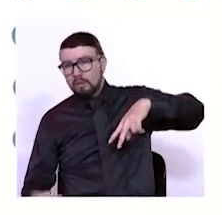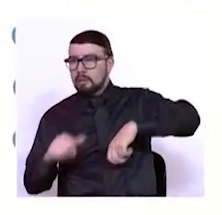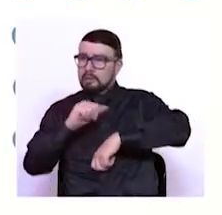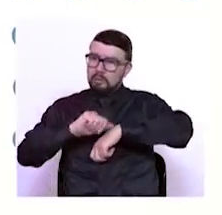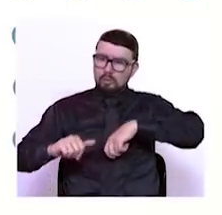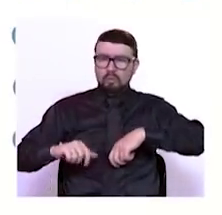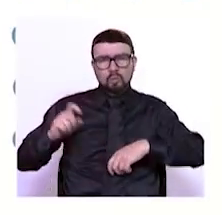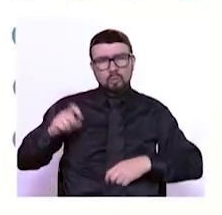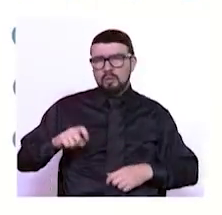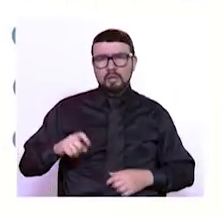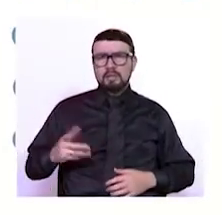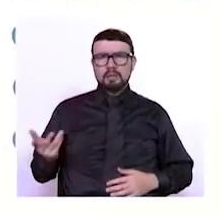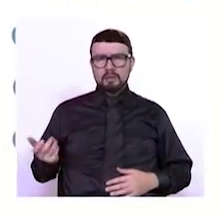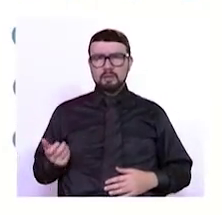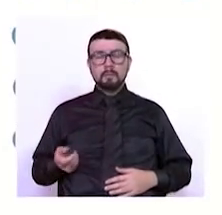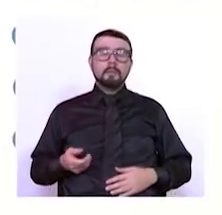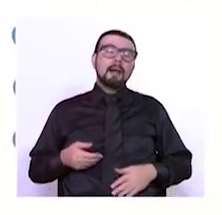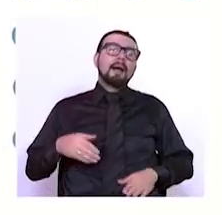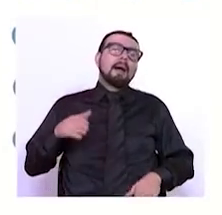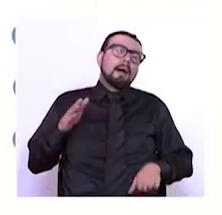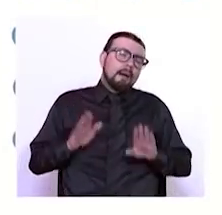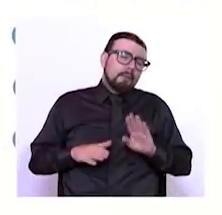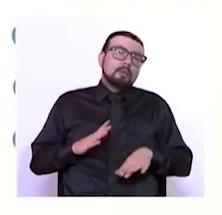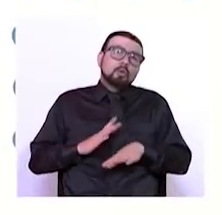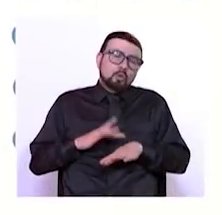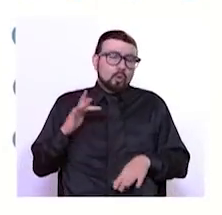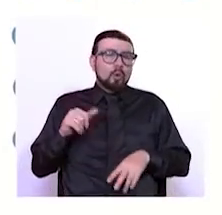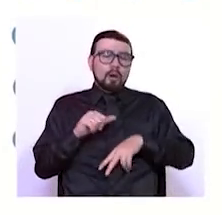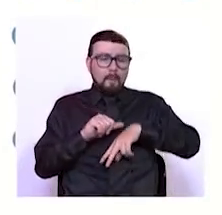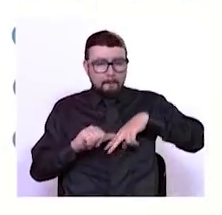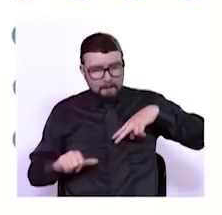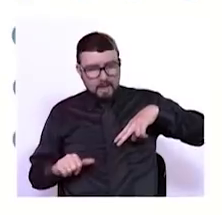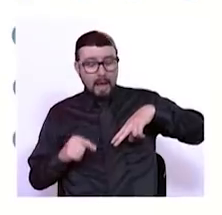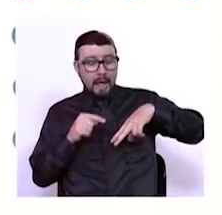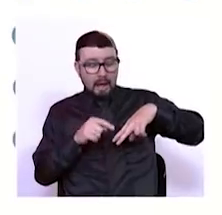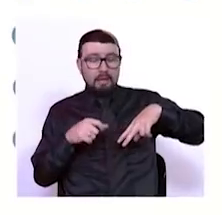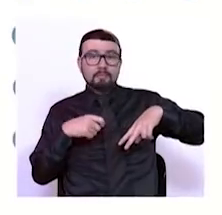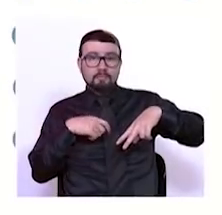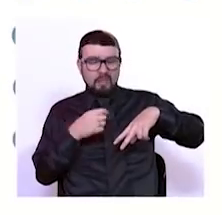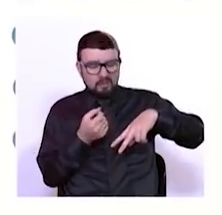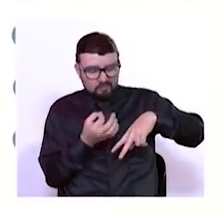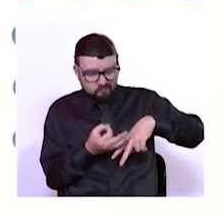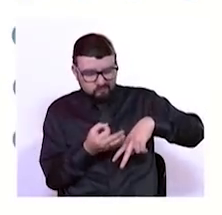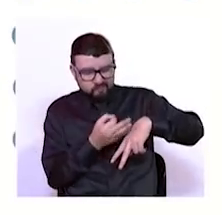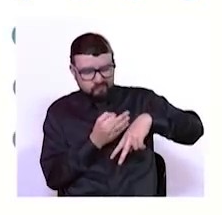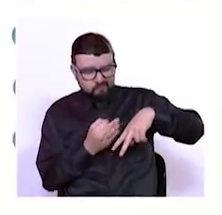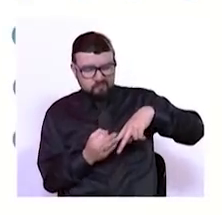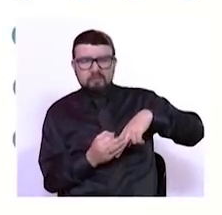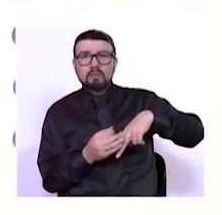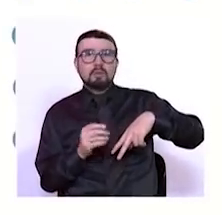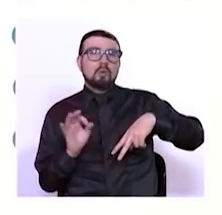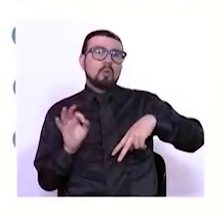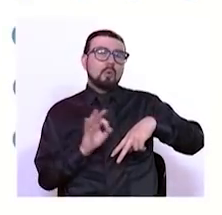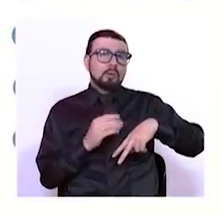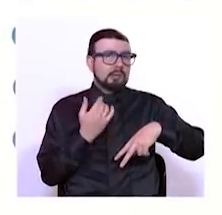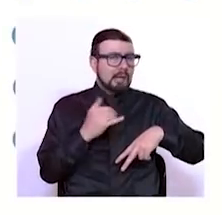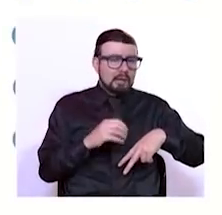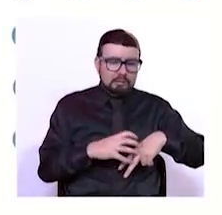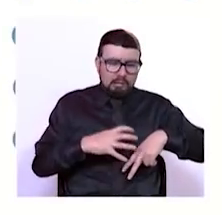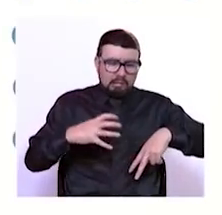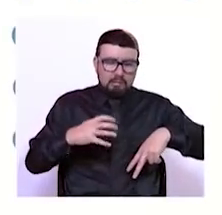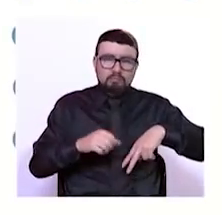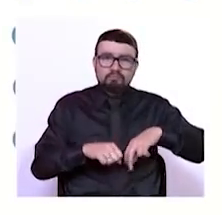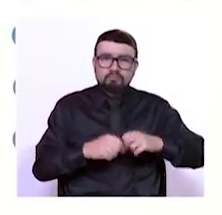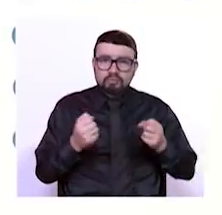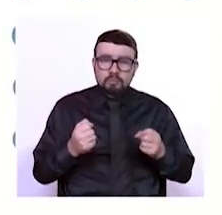parte quirúrgica. Que hay ocasiones donde hay que operar porque ya hay trombos, es cierto. O porque hay un deterioro muy grande, o